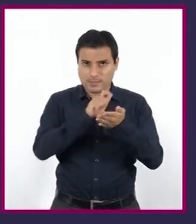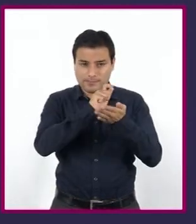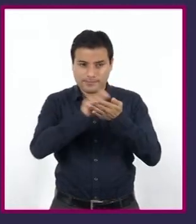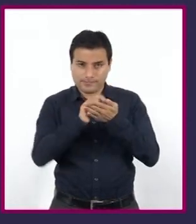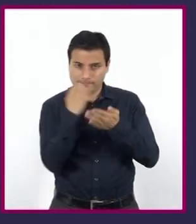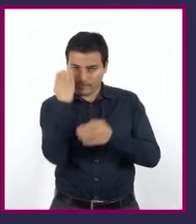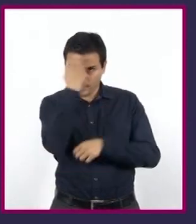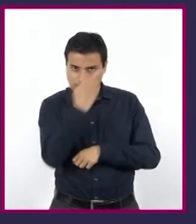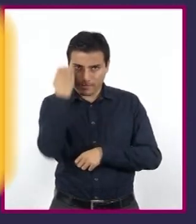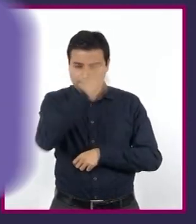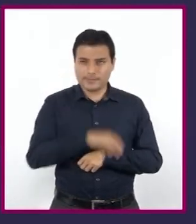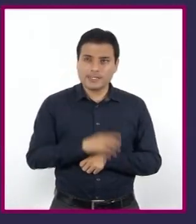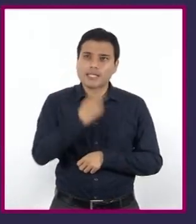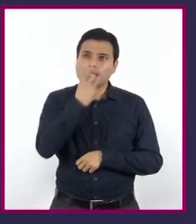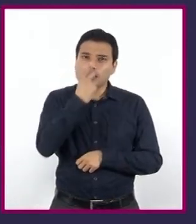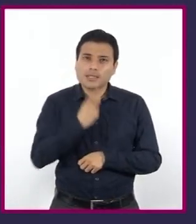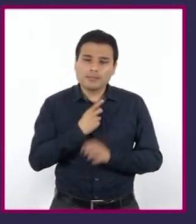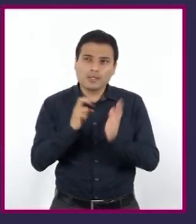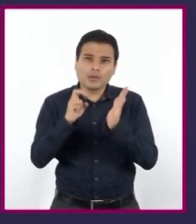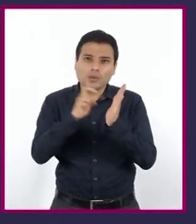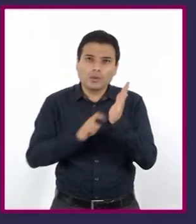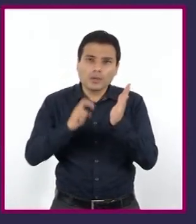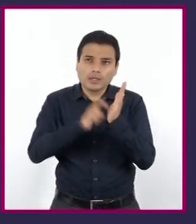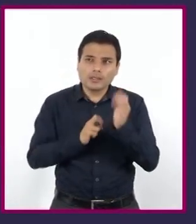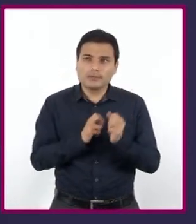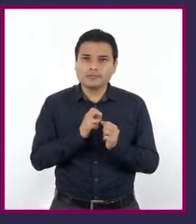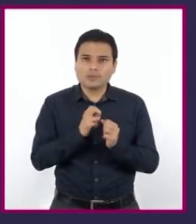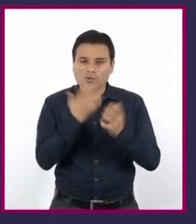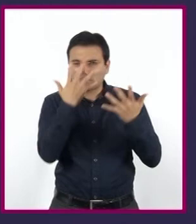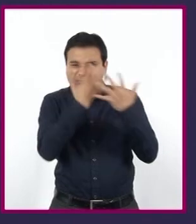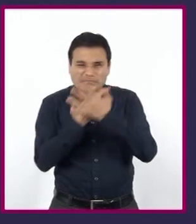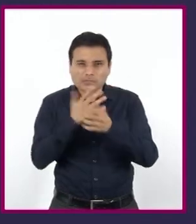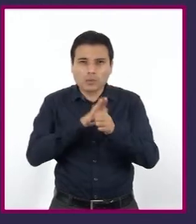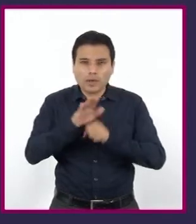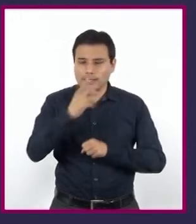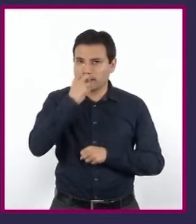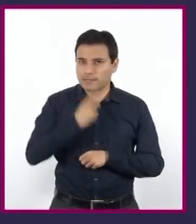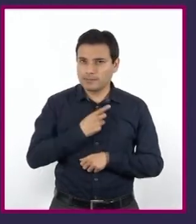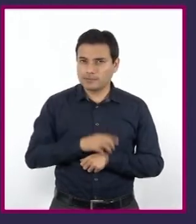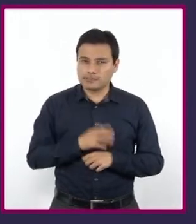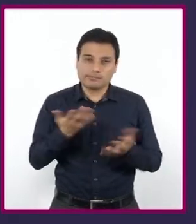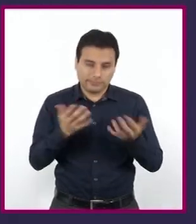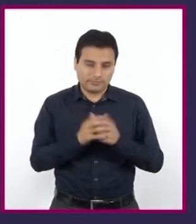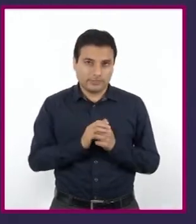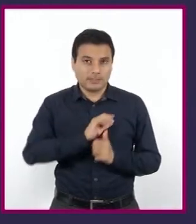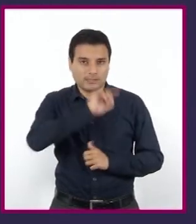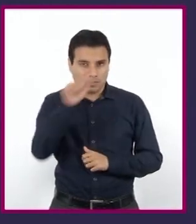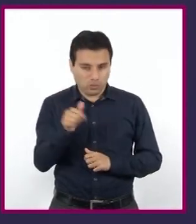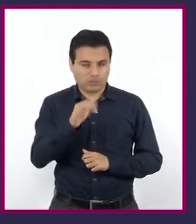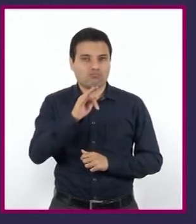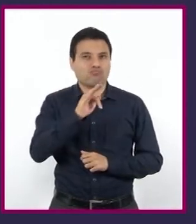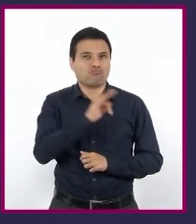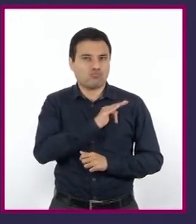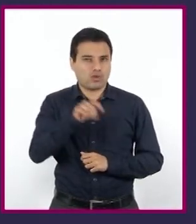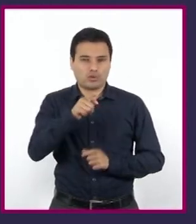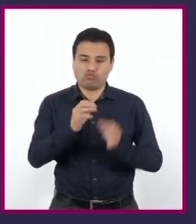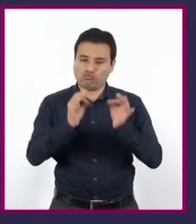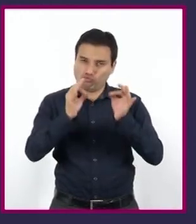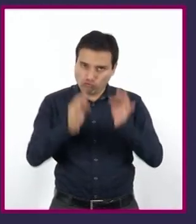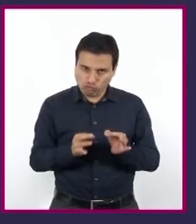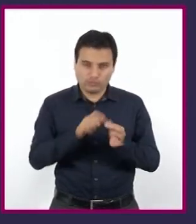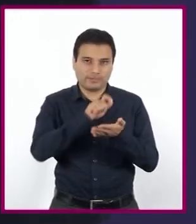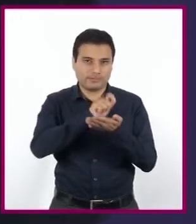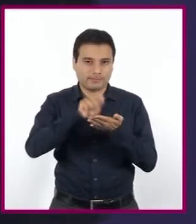y que les indiquen las partes donde no es claro su texto o donde se repiten palabras para que garanticen que se entienden con